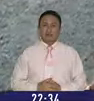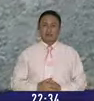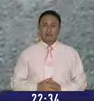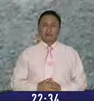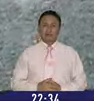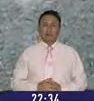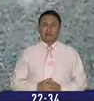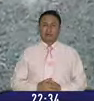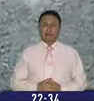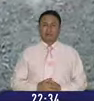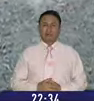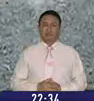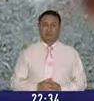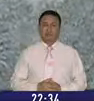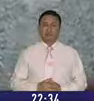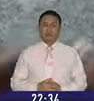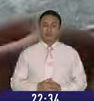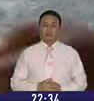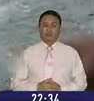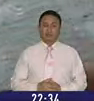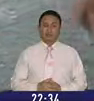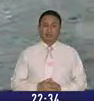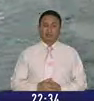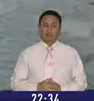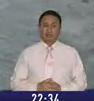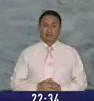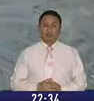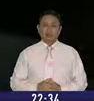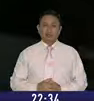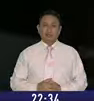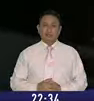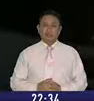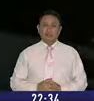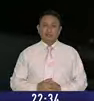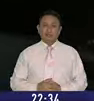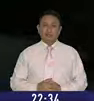naufragio y la de la oscuridad, alguien te rescatará.